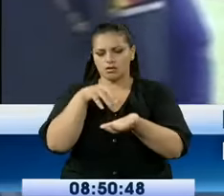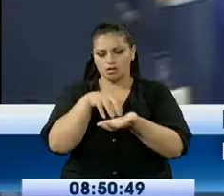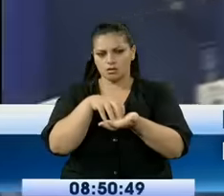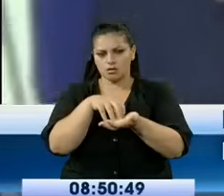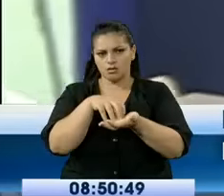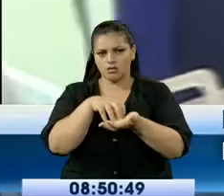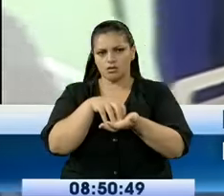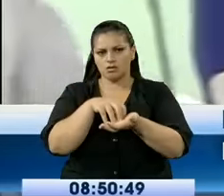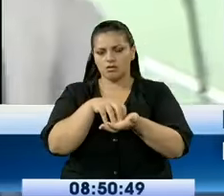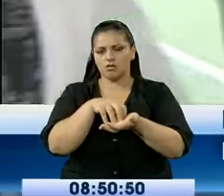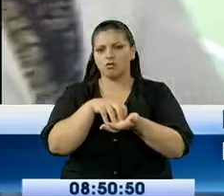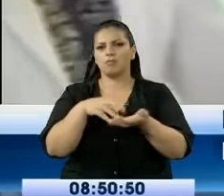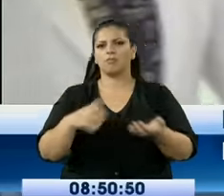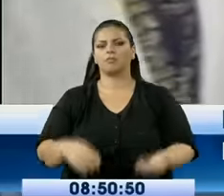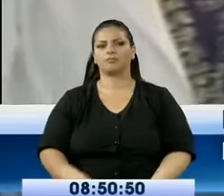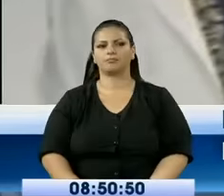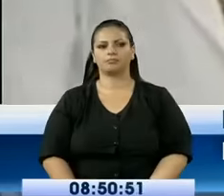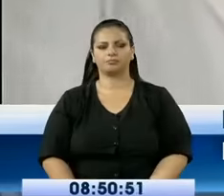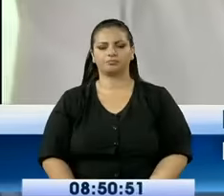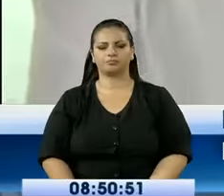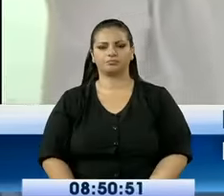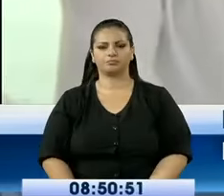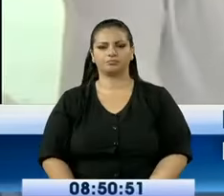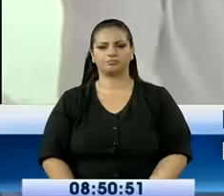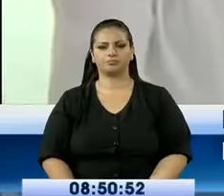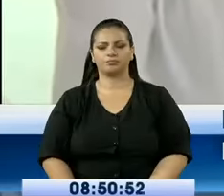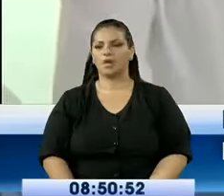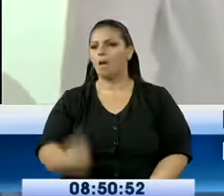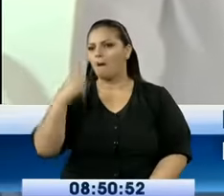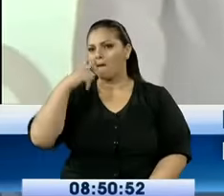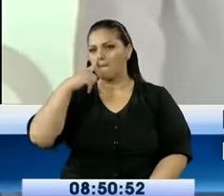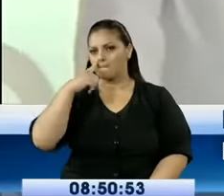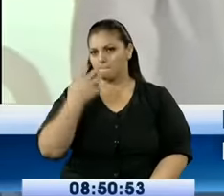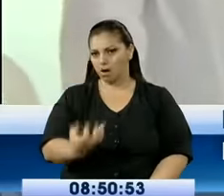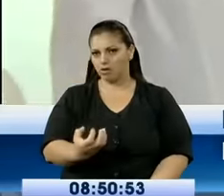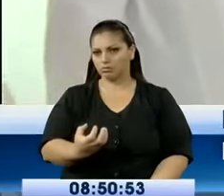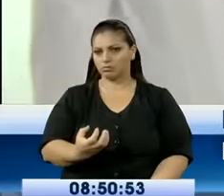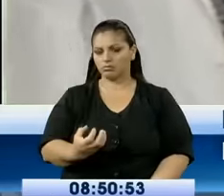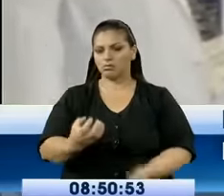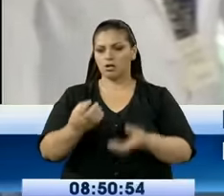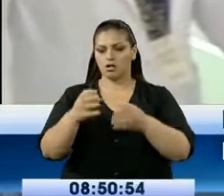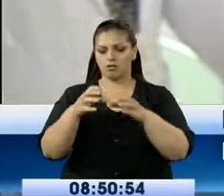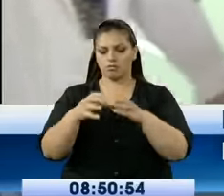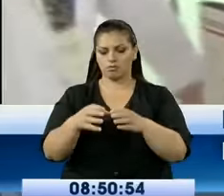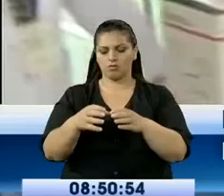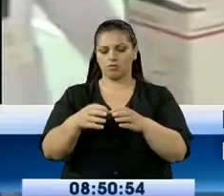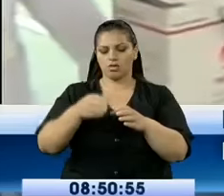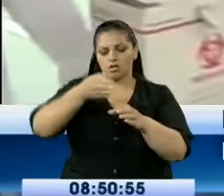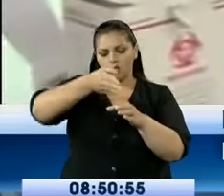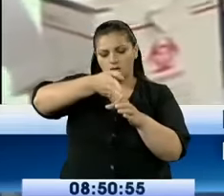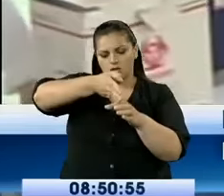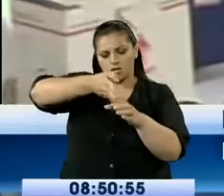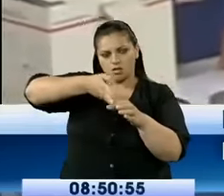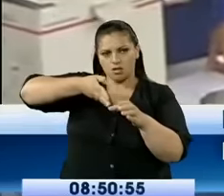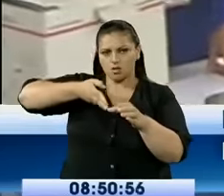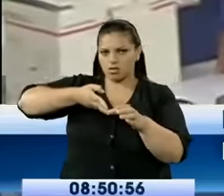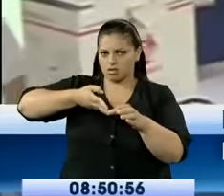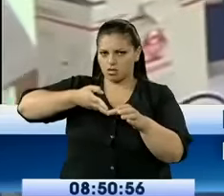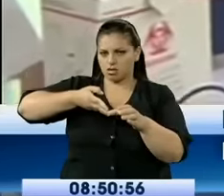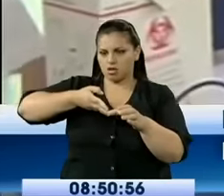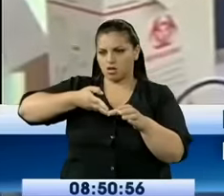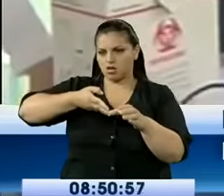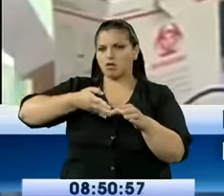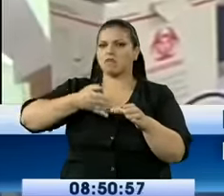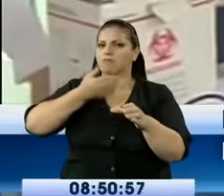Por ejemplo, si usted va a comer, por ejemplo, un pan, usted tiene que saber que medio pan ya es una porción. Okay. Y que usted, por su peso y por su actividad